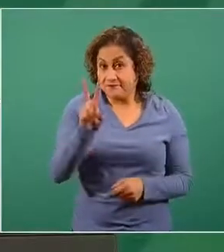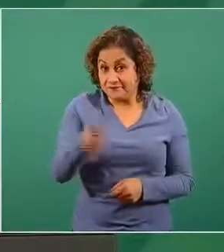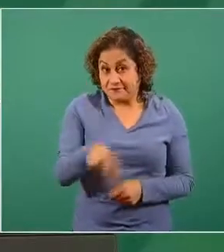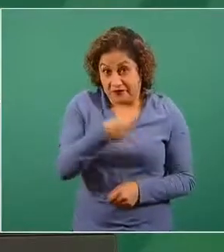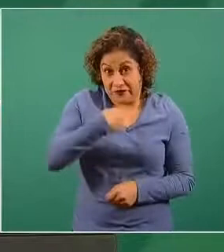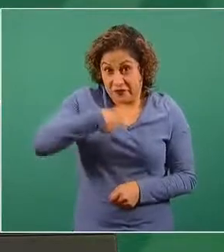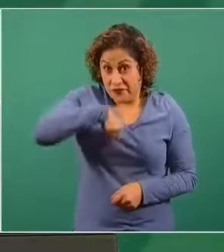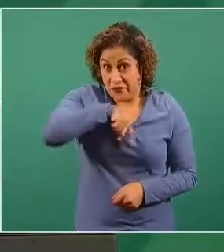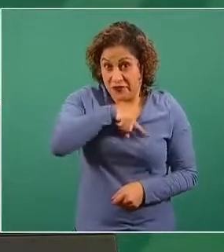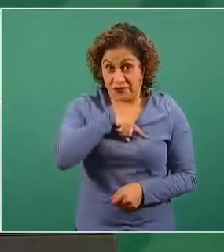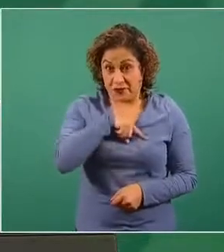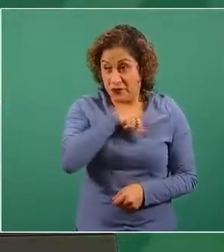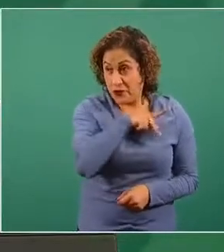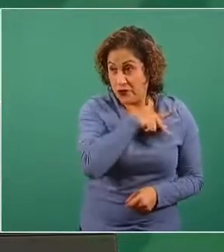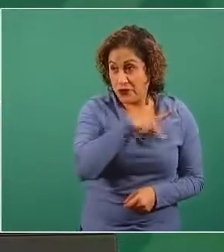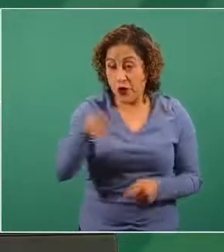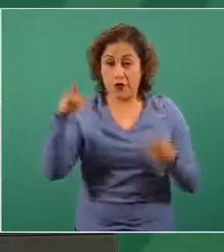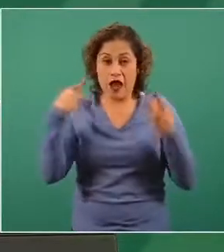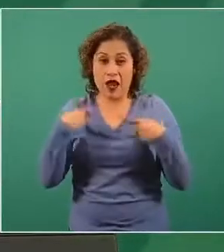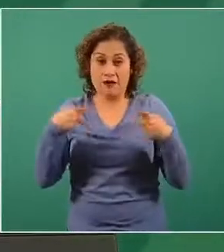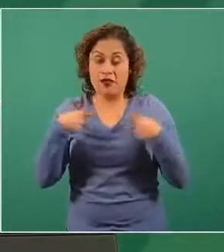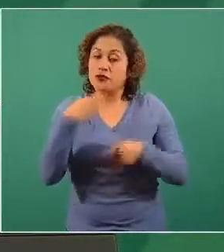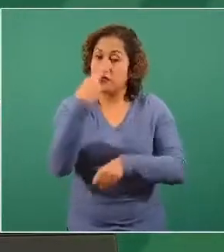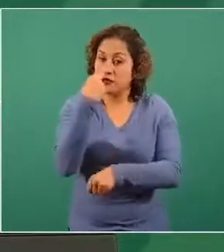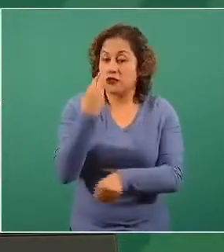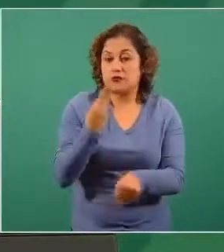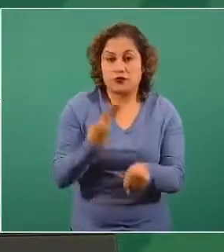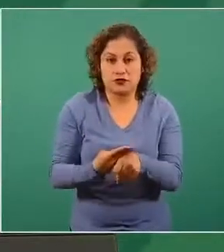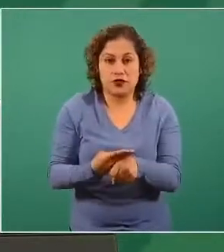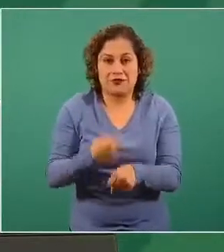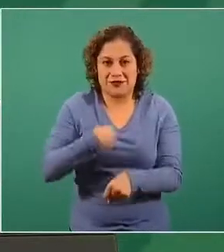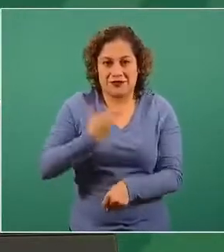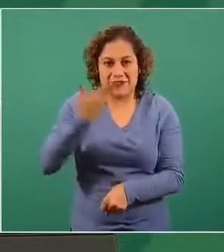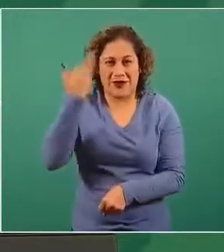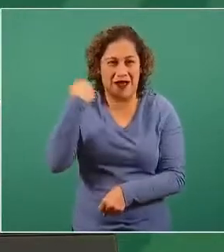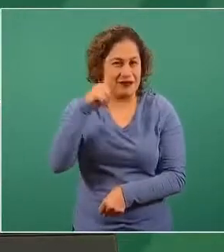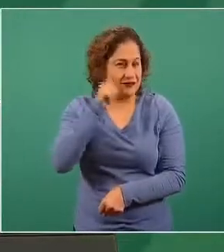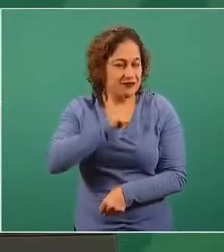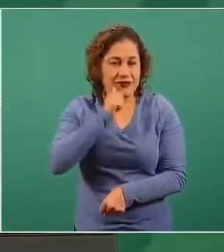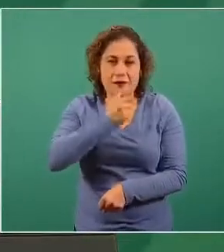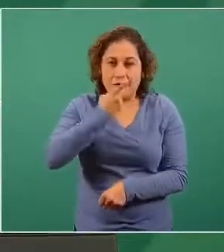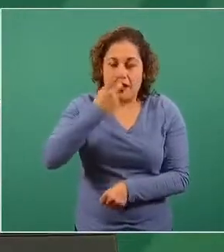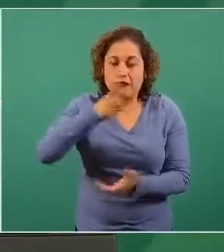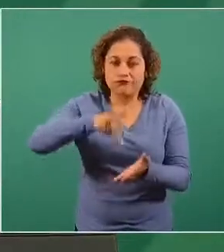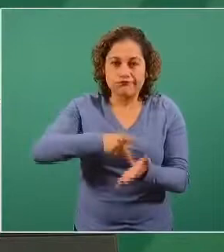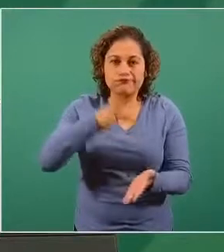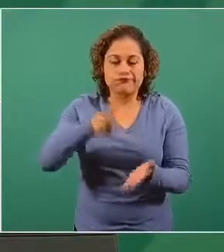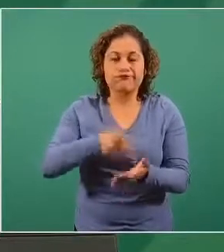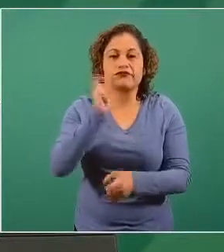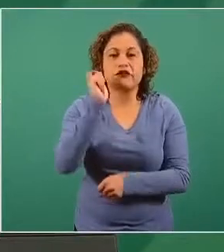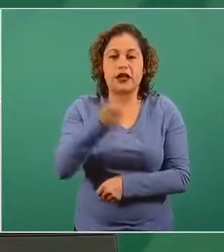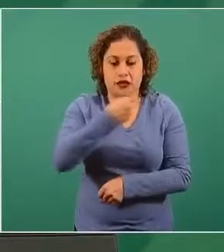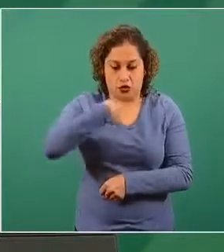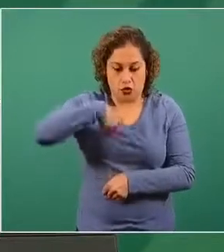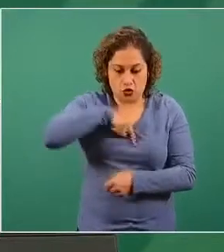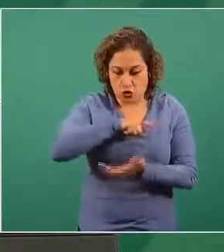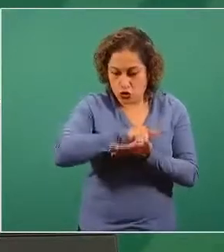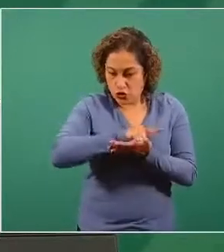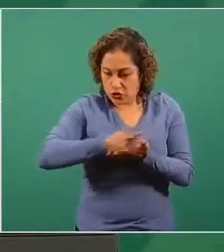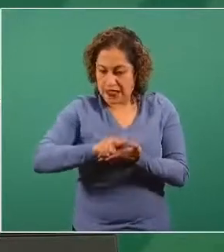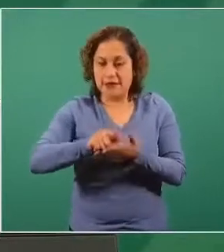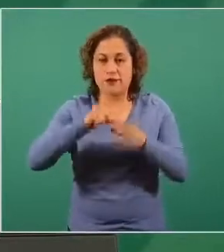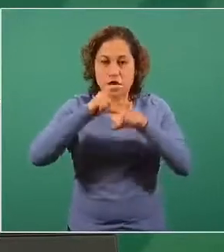manos, todo está en nuestras manos, lavárnoslas, ponernos el cubrebocas correctamente, y está en nuestras manos tomar la decisión de si